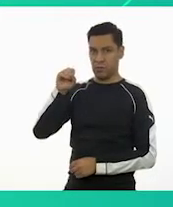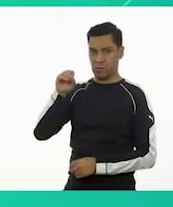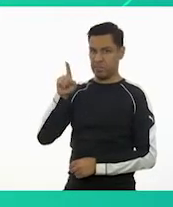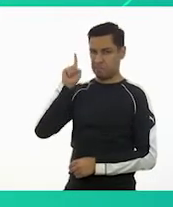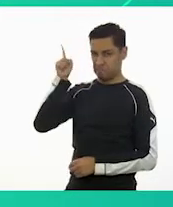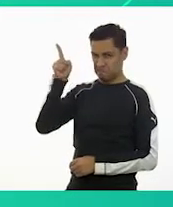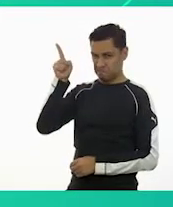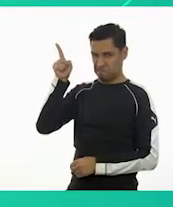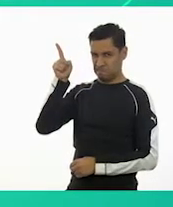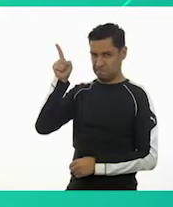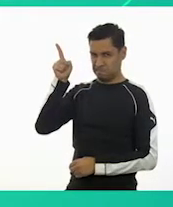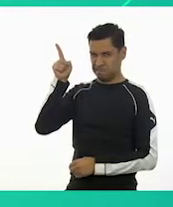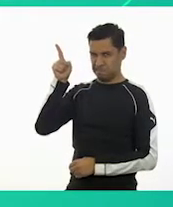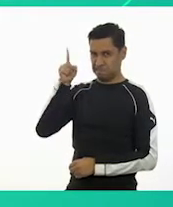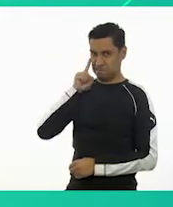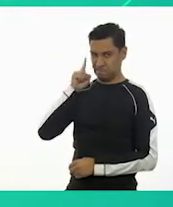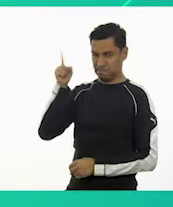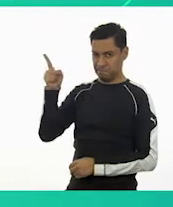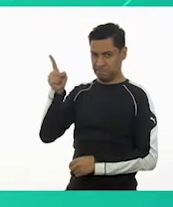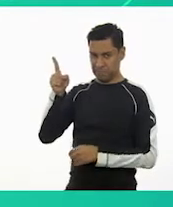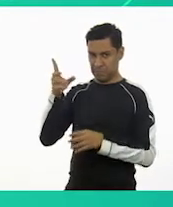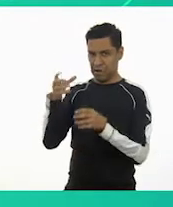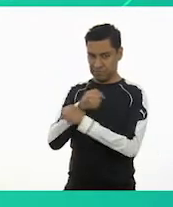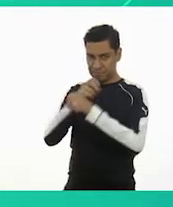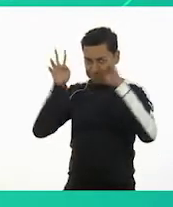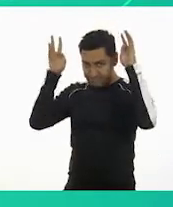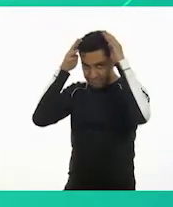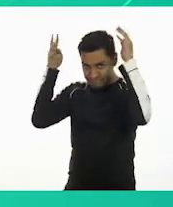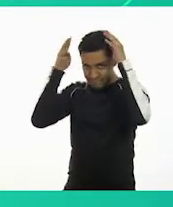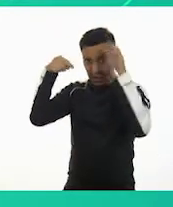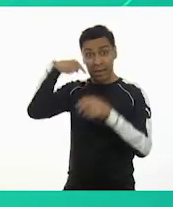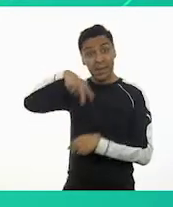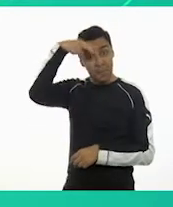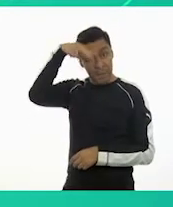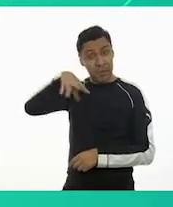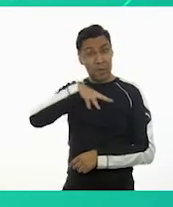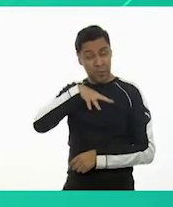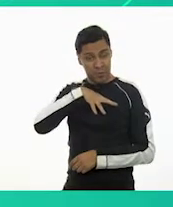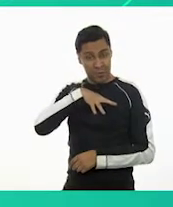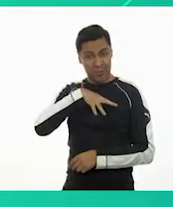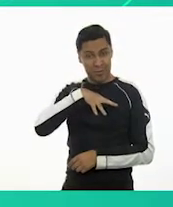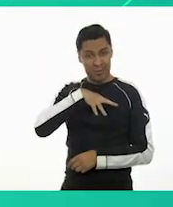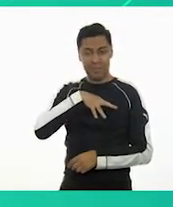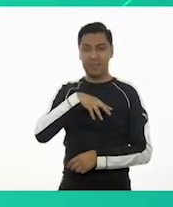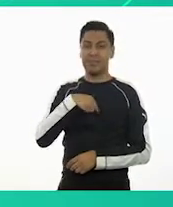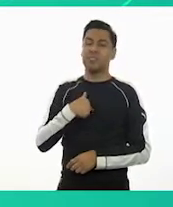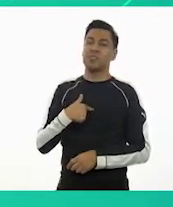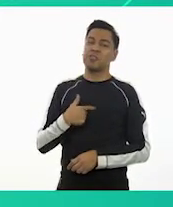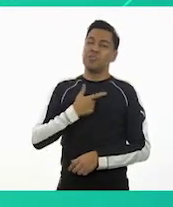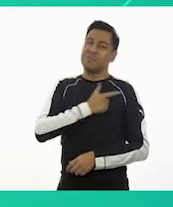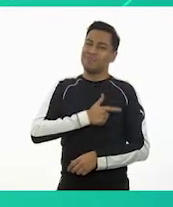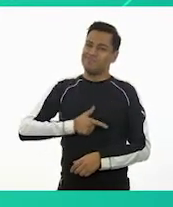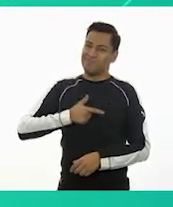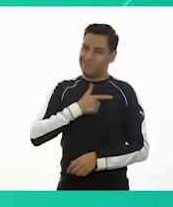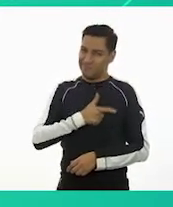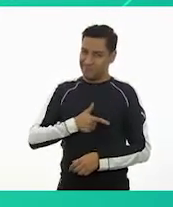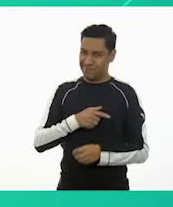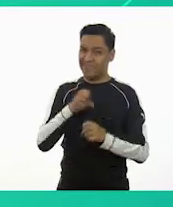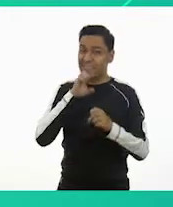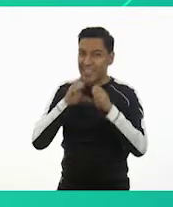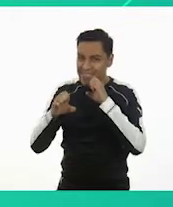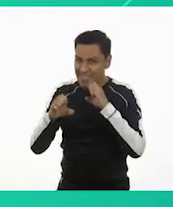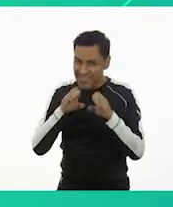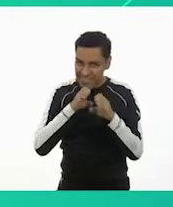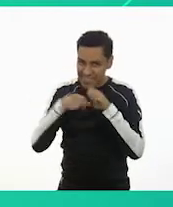Muy bien, y ahí estamos viendo en pantalla el ajolote mexicano. Me hubiera encantado que entrevistaran a Jolisto,